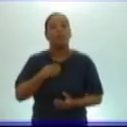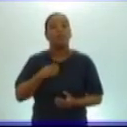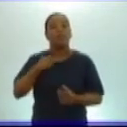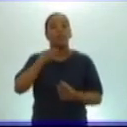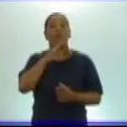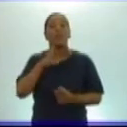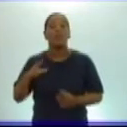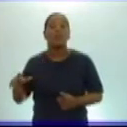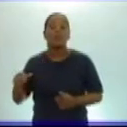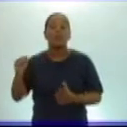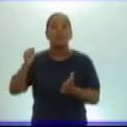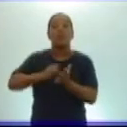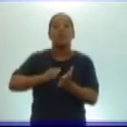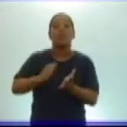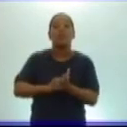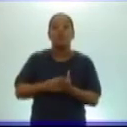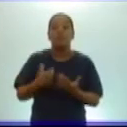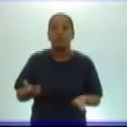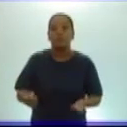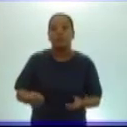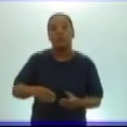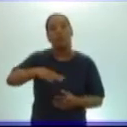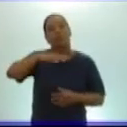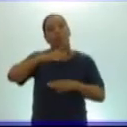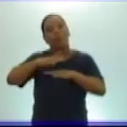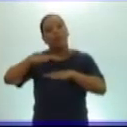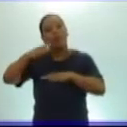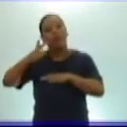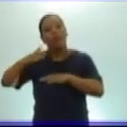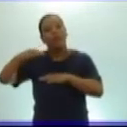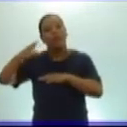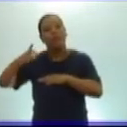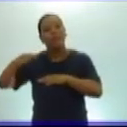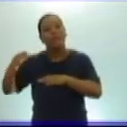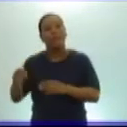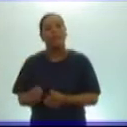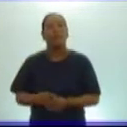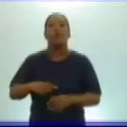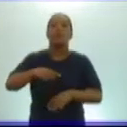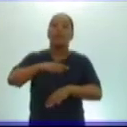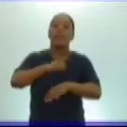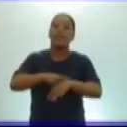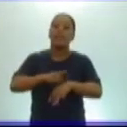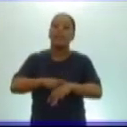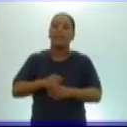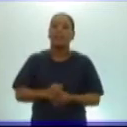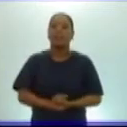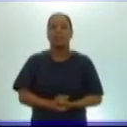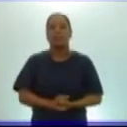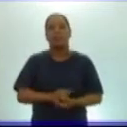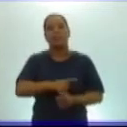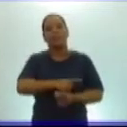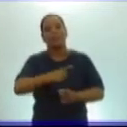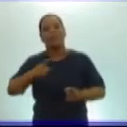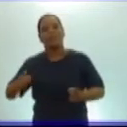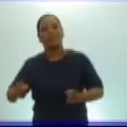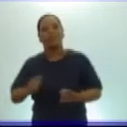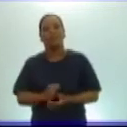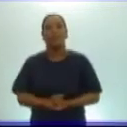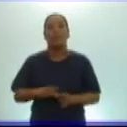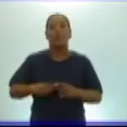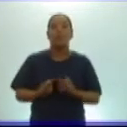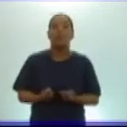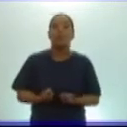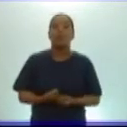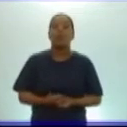un sólido prácticamente insoluble cuyas partículas permanecen flotando en la superficie durante un tiempo prolongado. Por eso es entonces